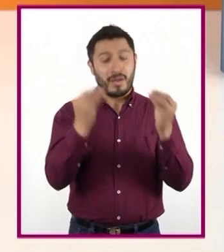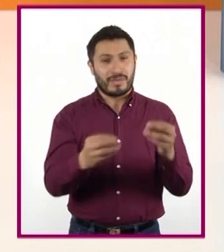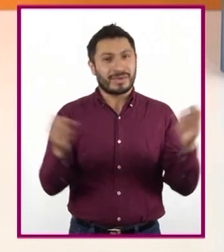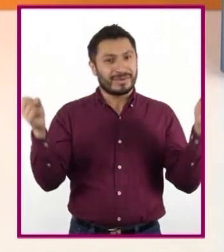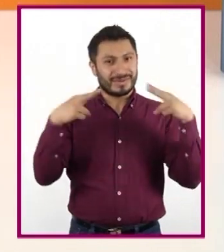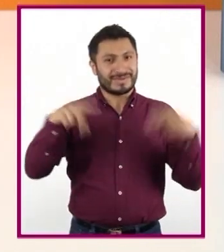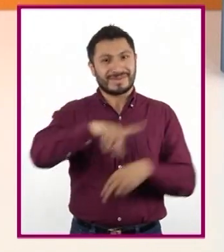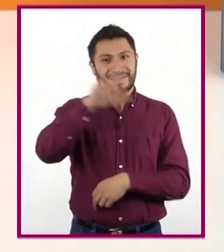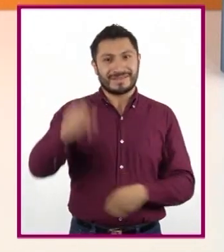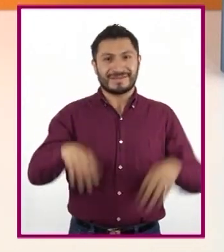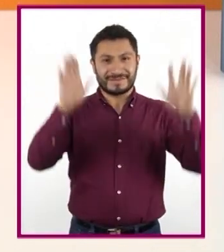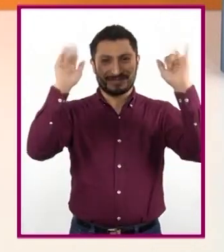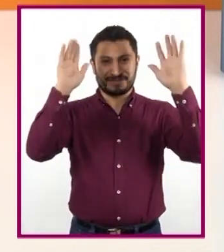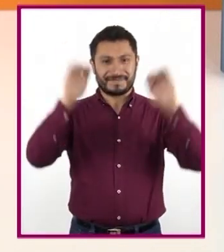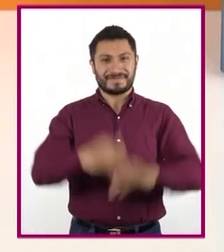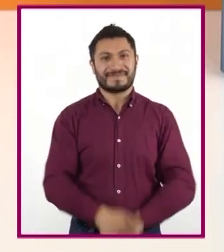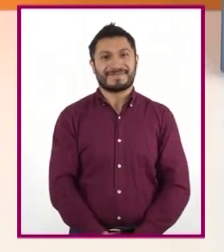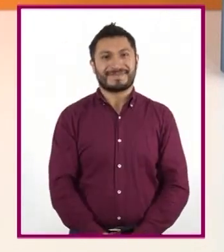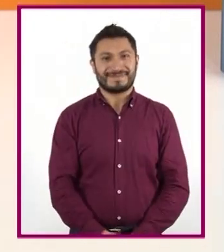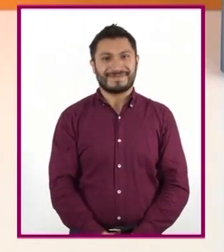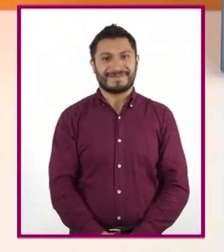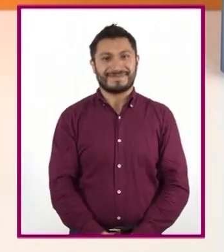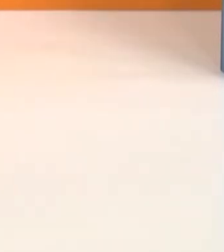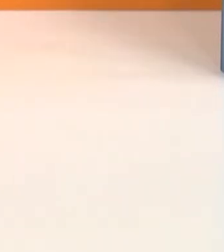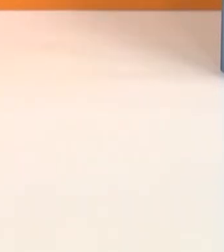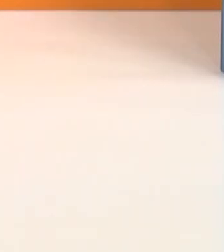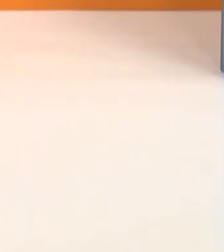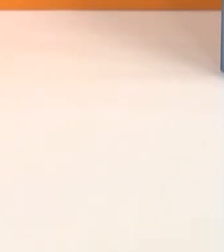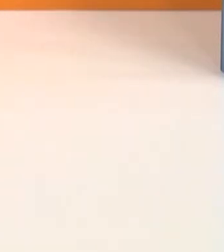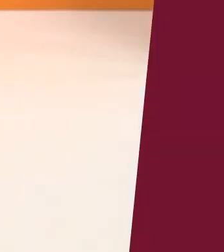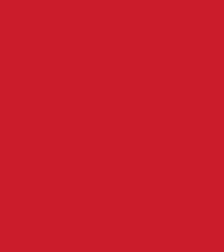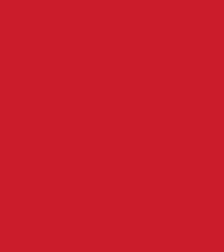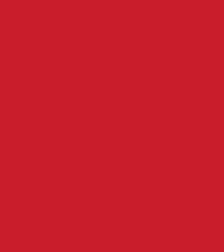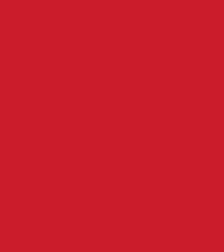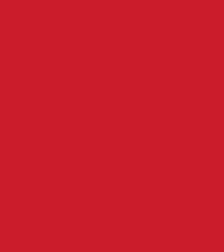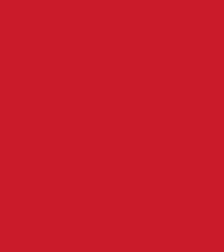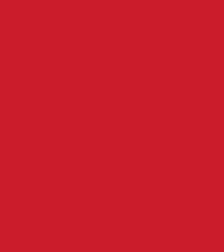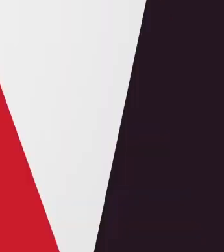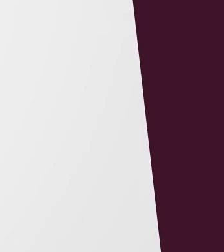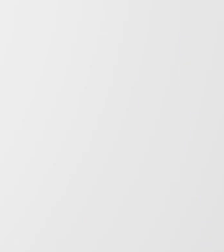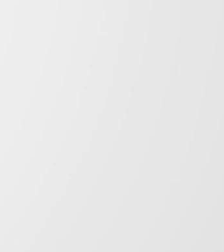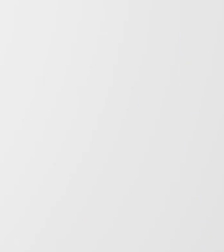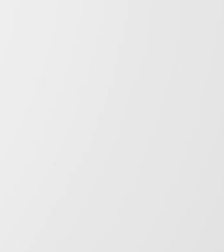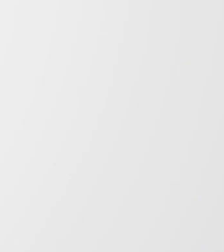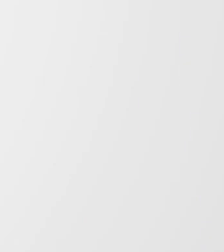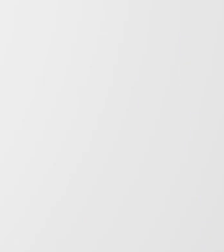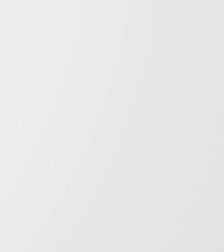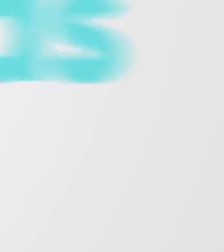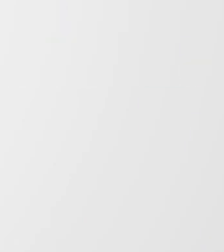hasta la próxima.